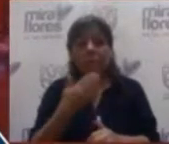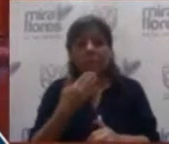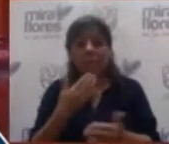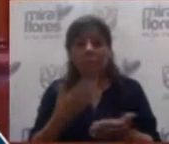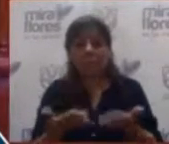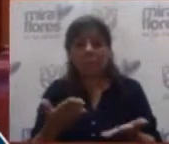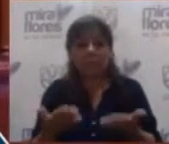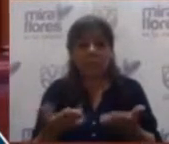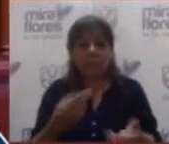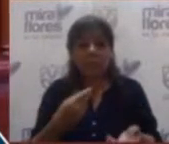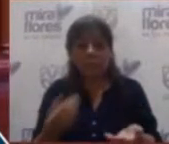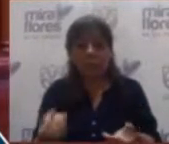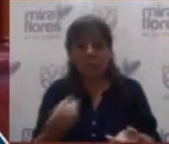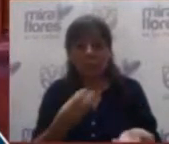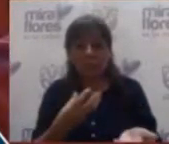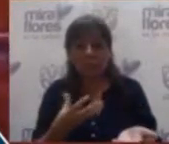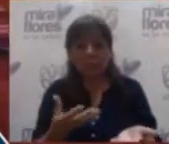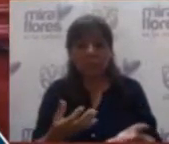observación, señor Sousa.